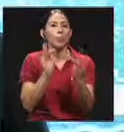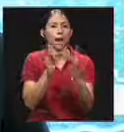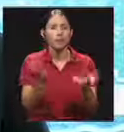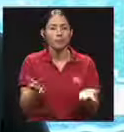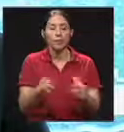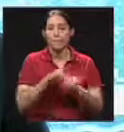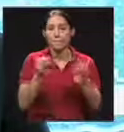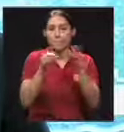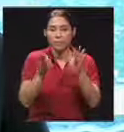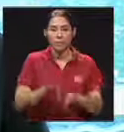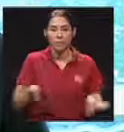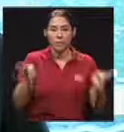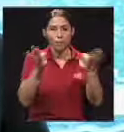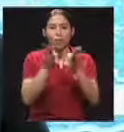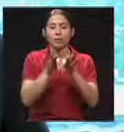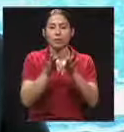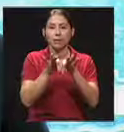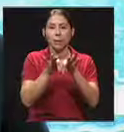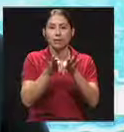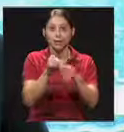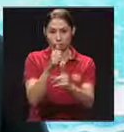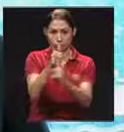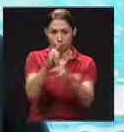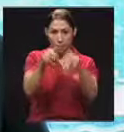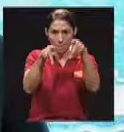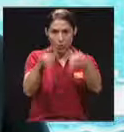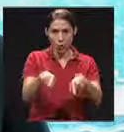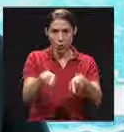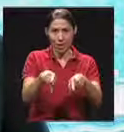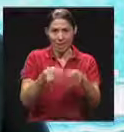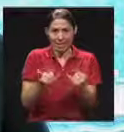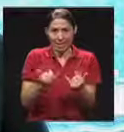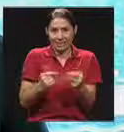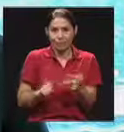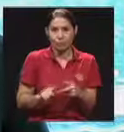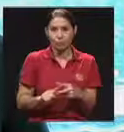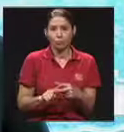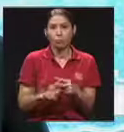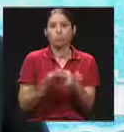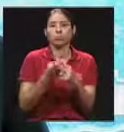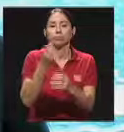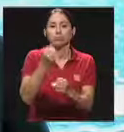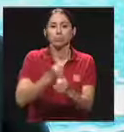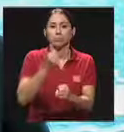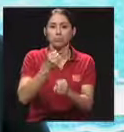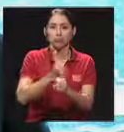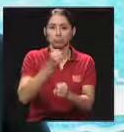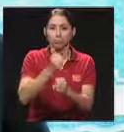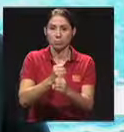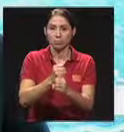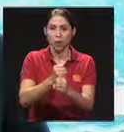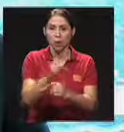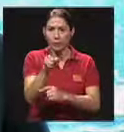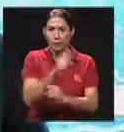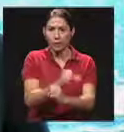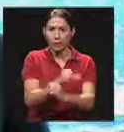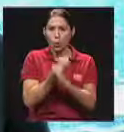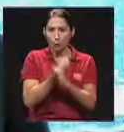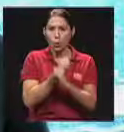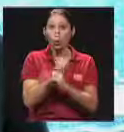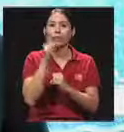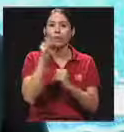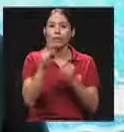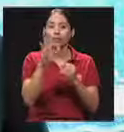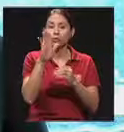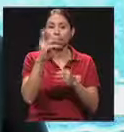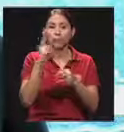pero es muy importante que la persona que recién se inicia en su etapa laboral esté seguro